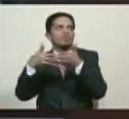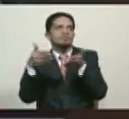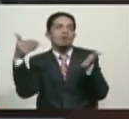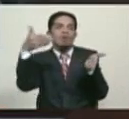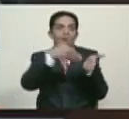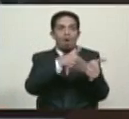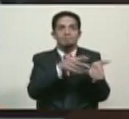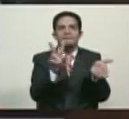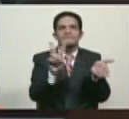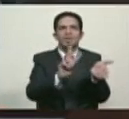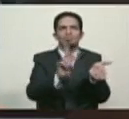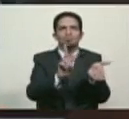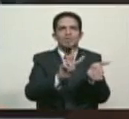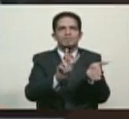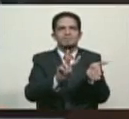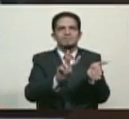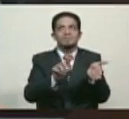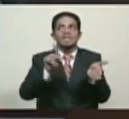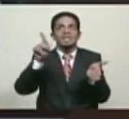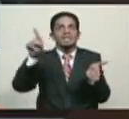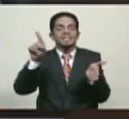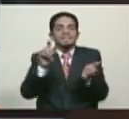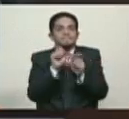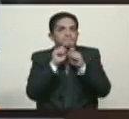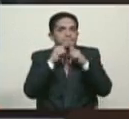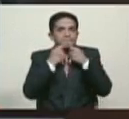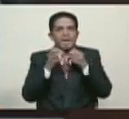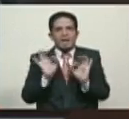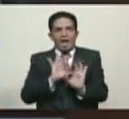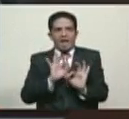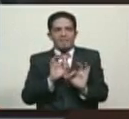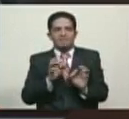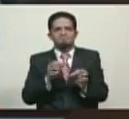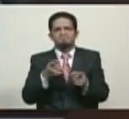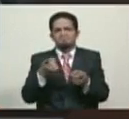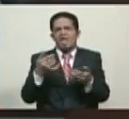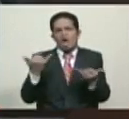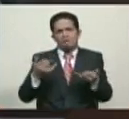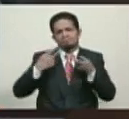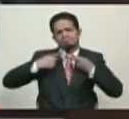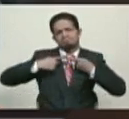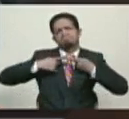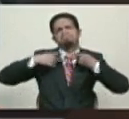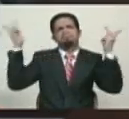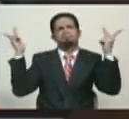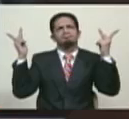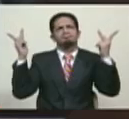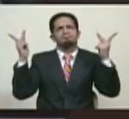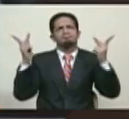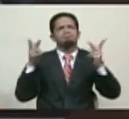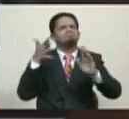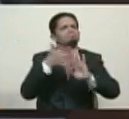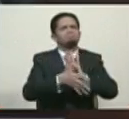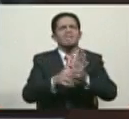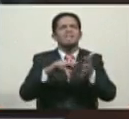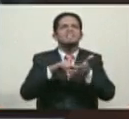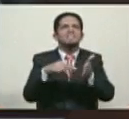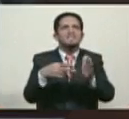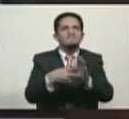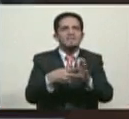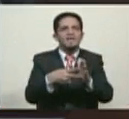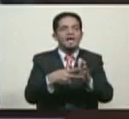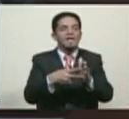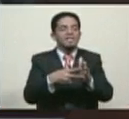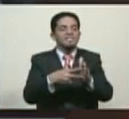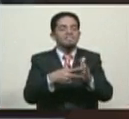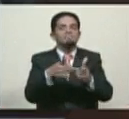ese objetivo no se han guardado nada. El descaro con el que hoy actúan representa la más evidente miseria